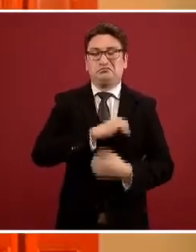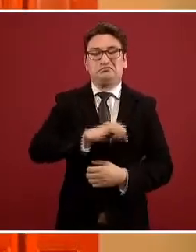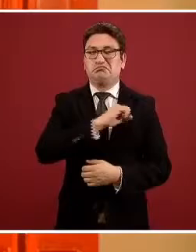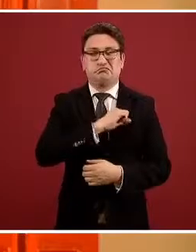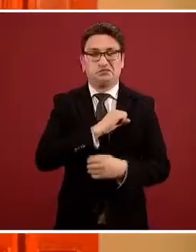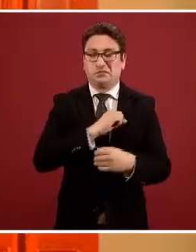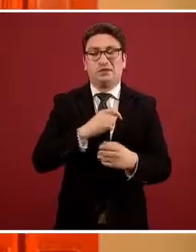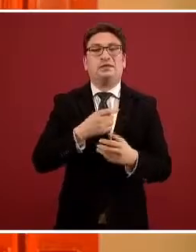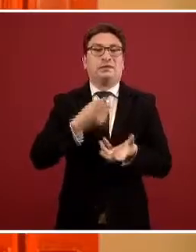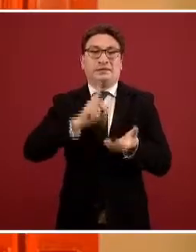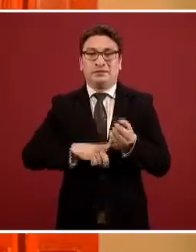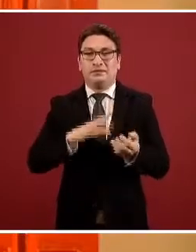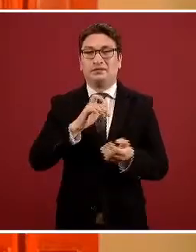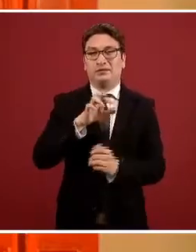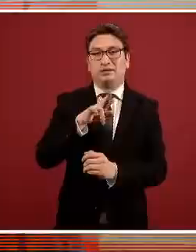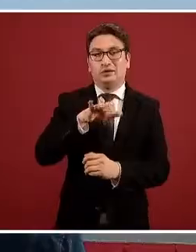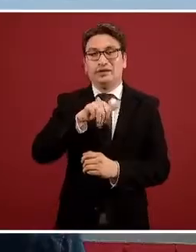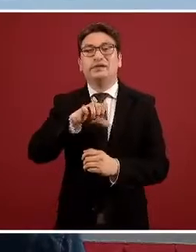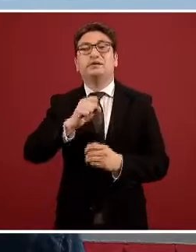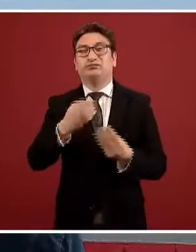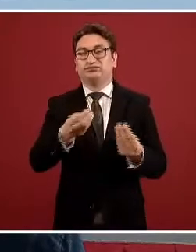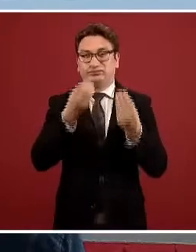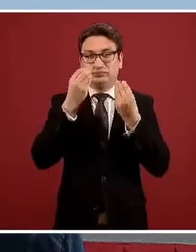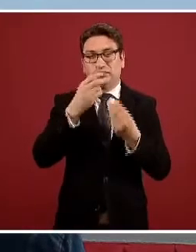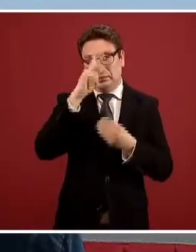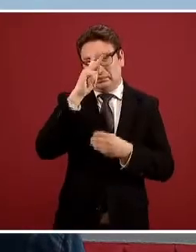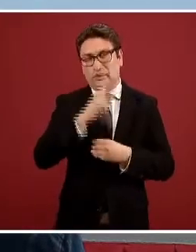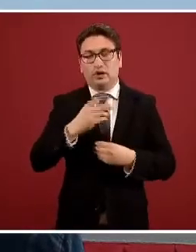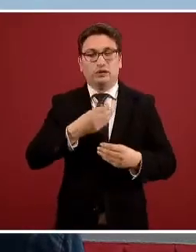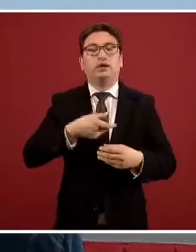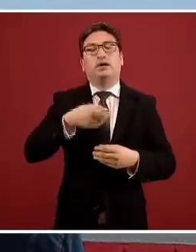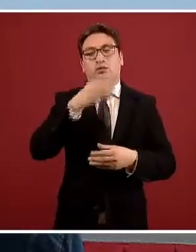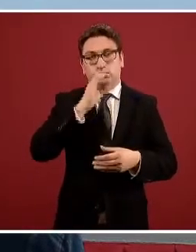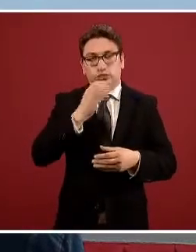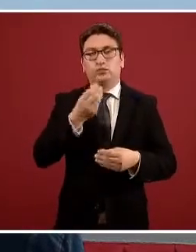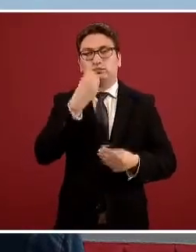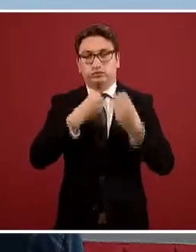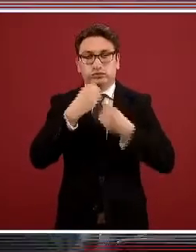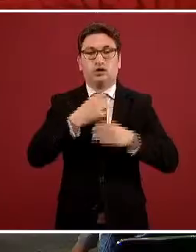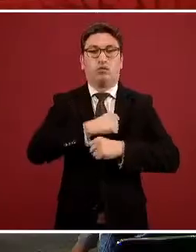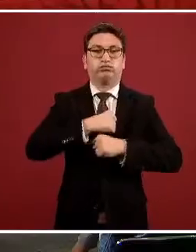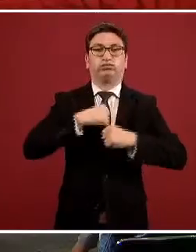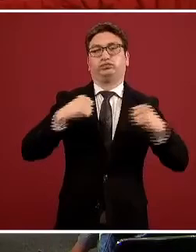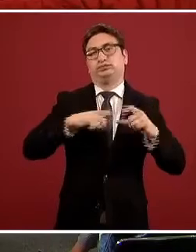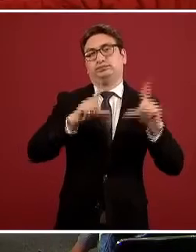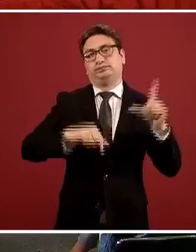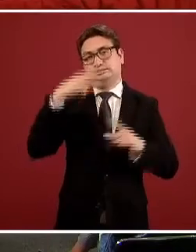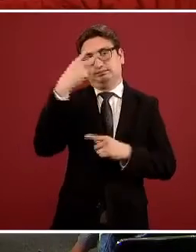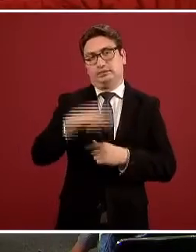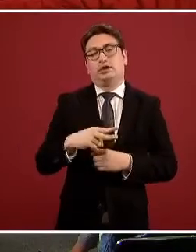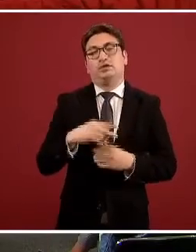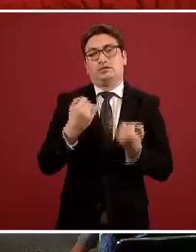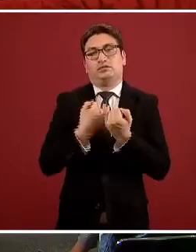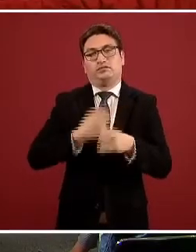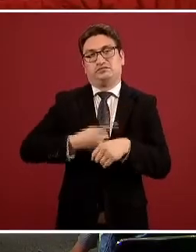calórico. Ese es el motor principal de la epidemia de obesidad, sobrepeso y diabetes en México. La siguiente.